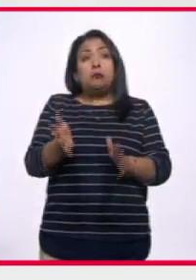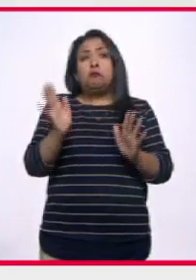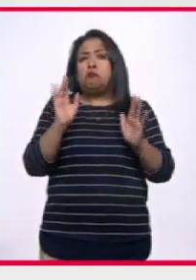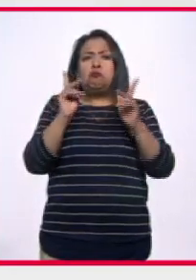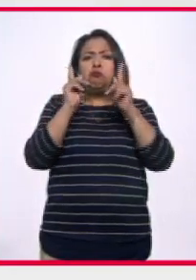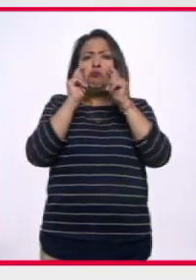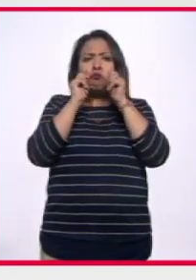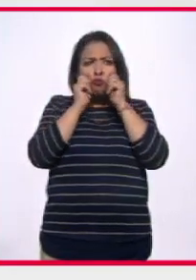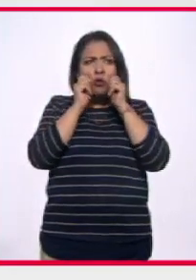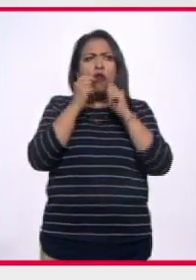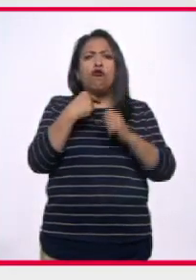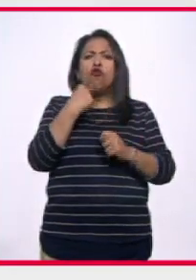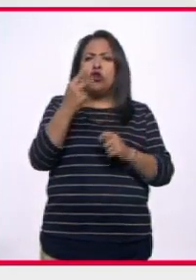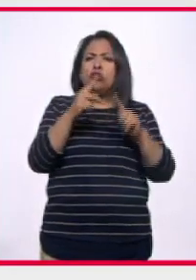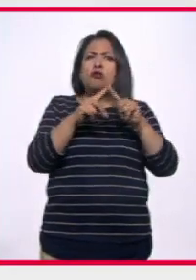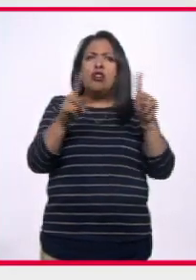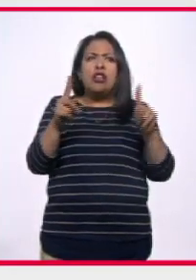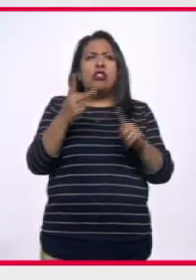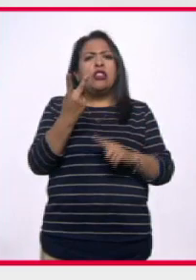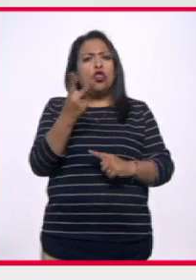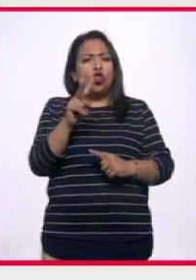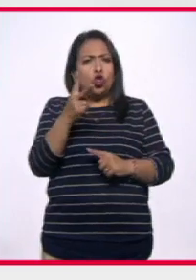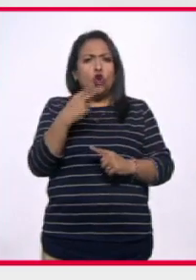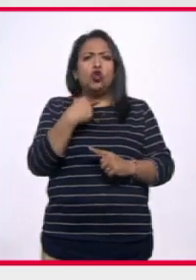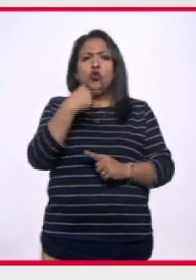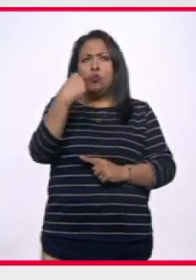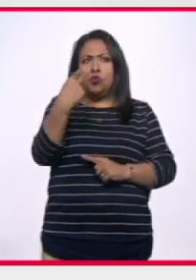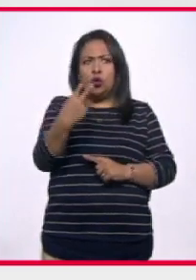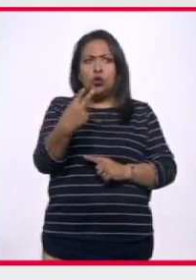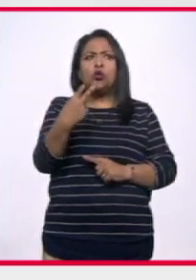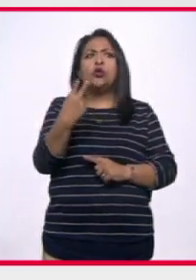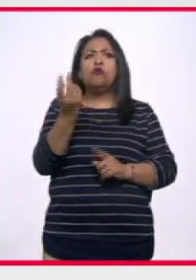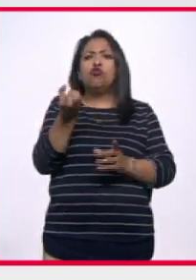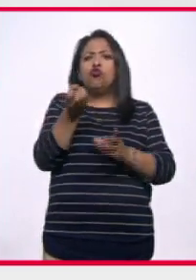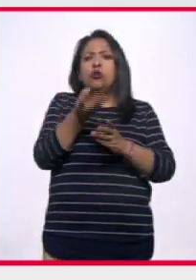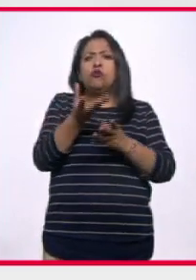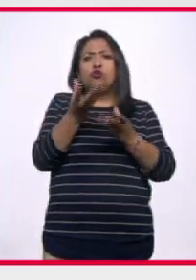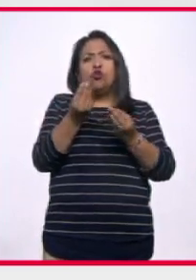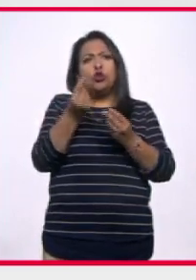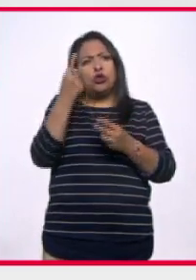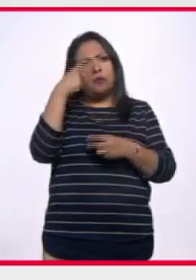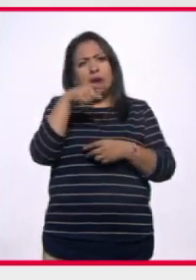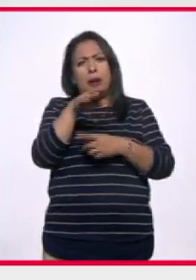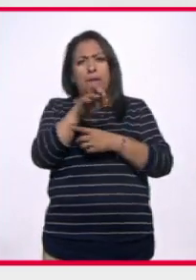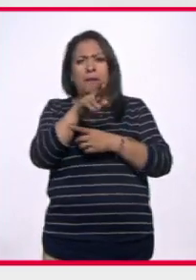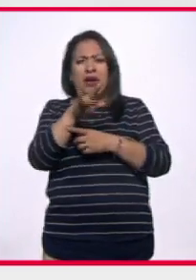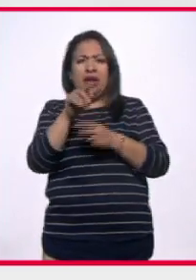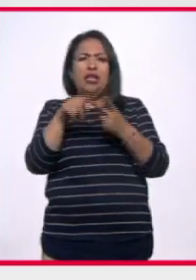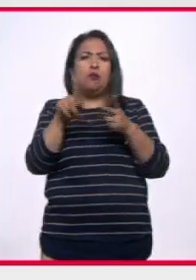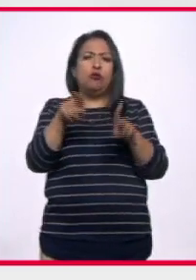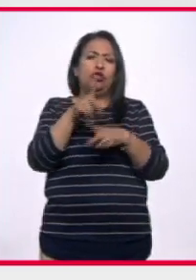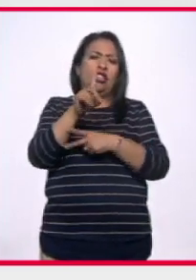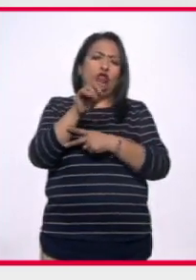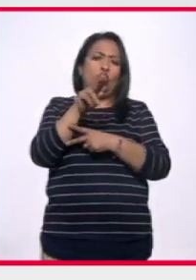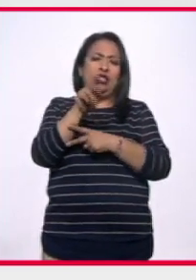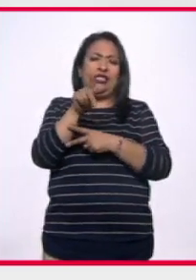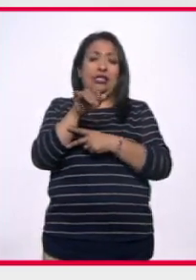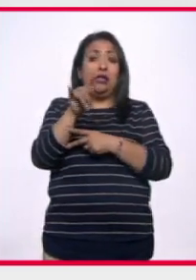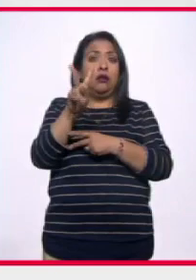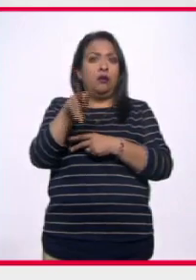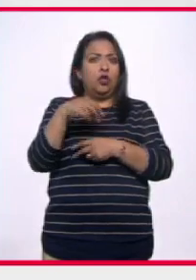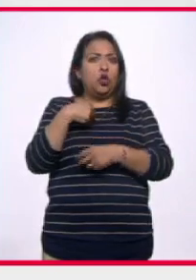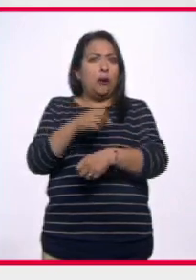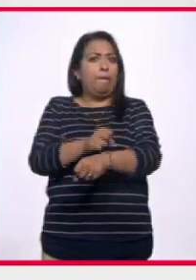pesar de que son voces diferentes son dos voces que contribuyen muchísimo al papel de mariah la música de donizetti entonces estoy muy